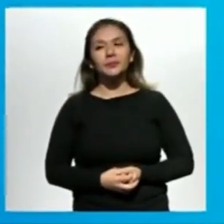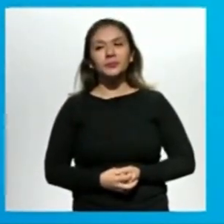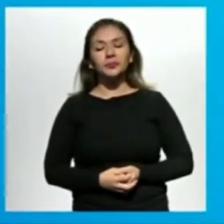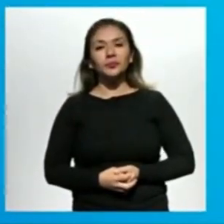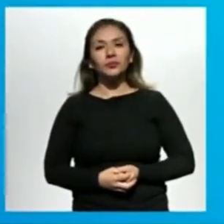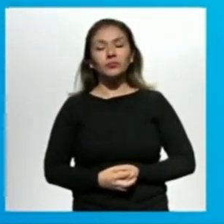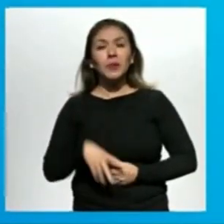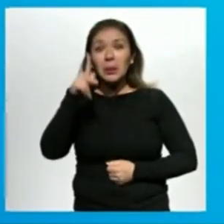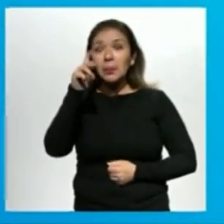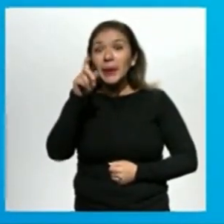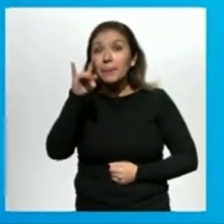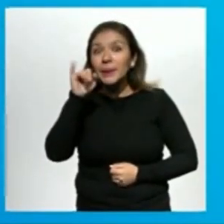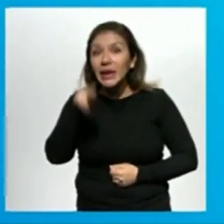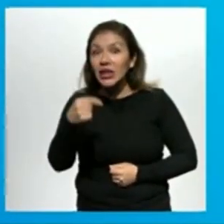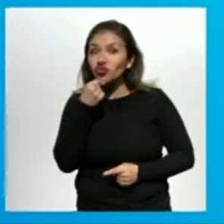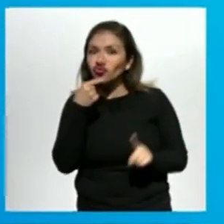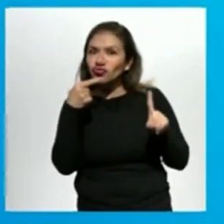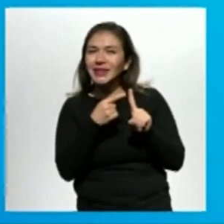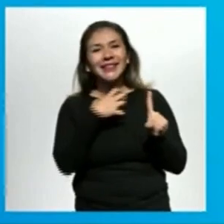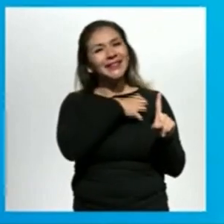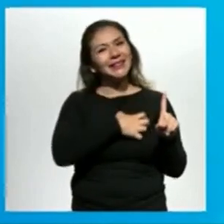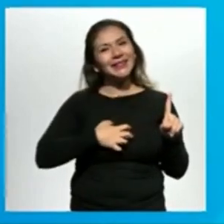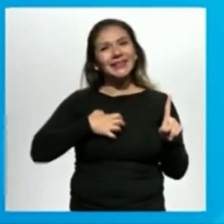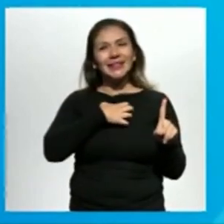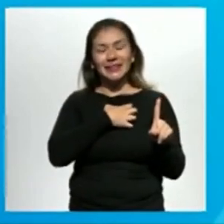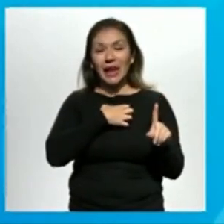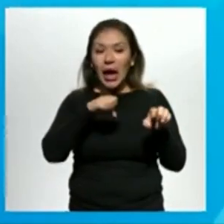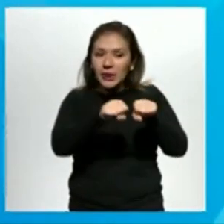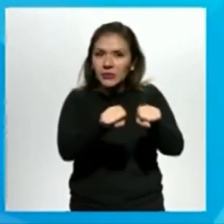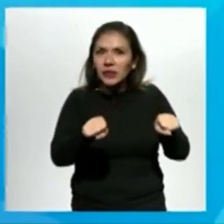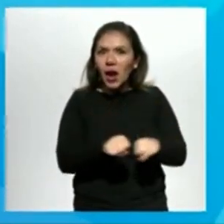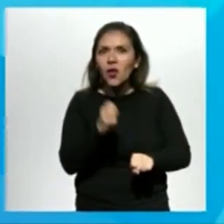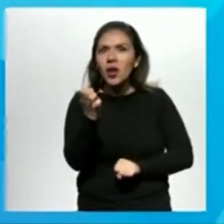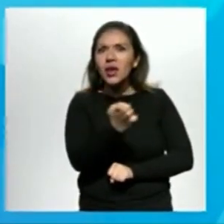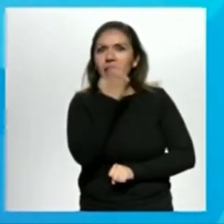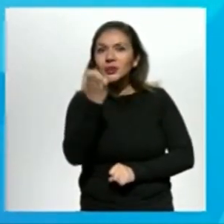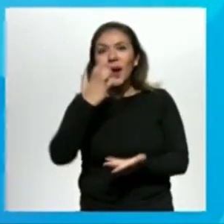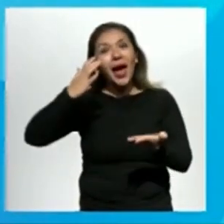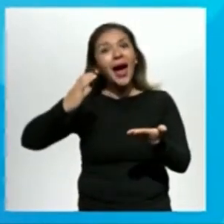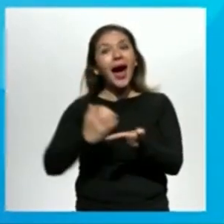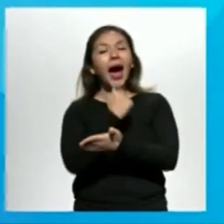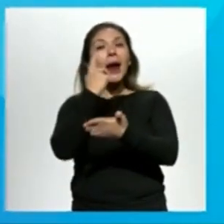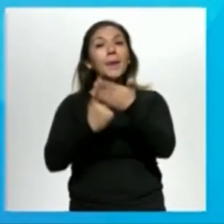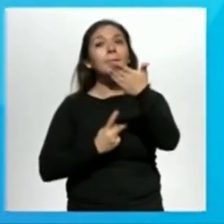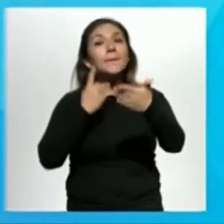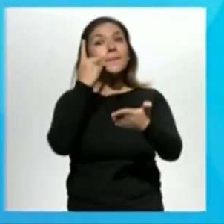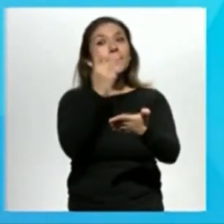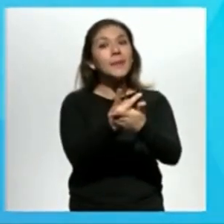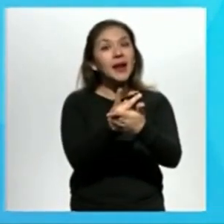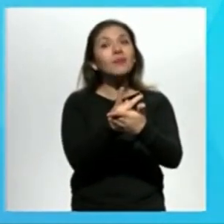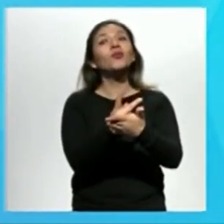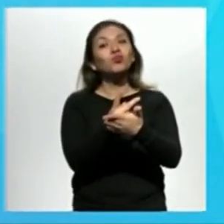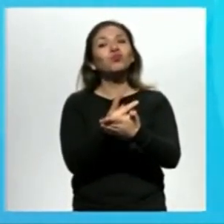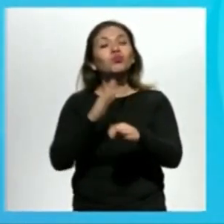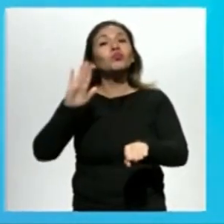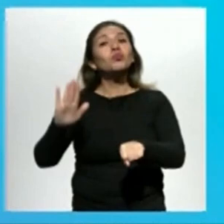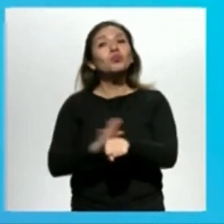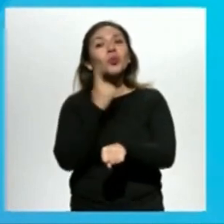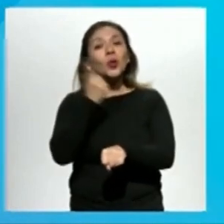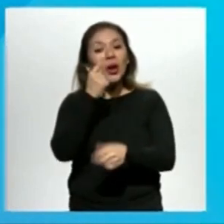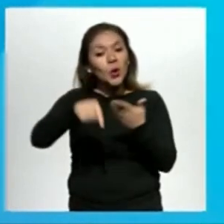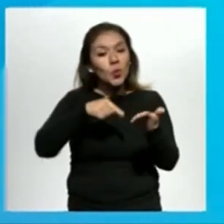Pippin está muy contento. En su salón de clase se ganó el premio Mr. H por ser el